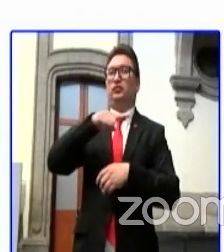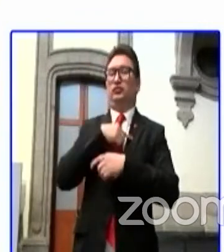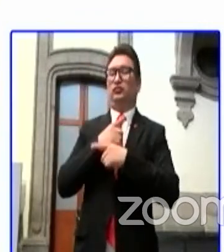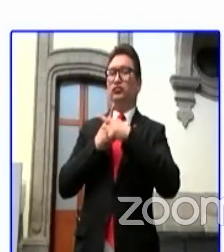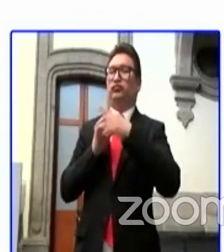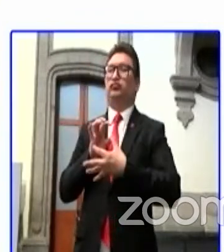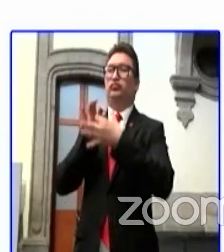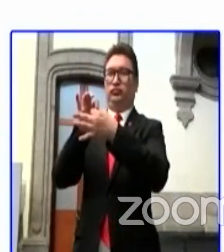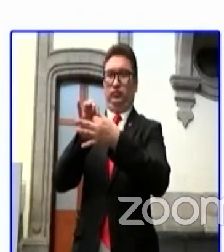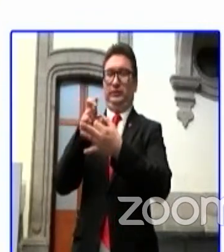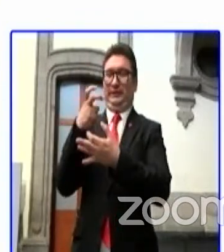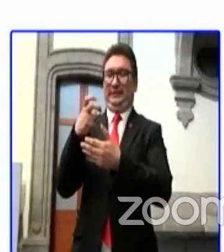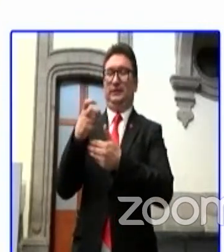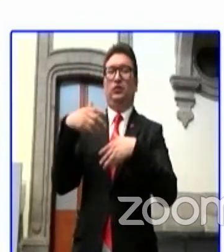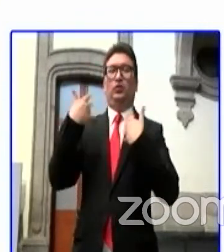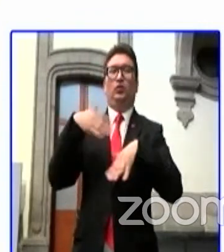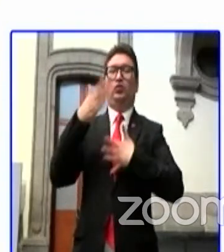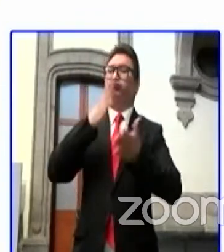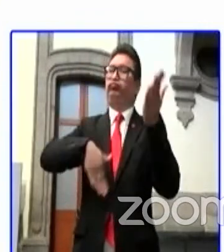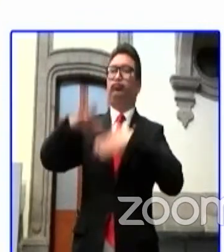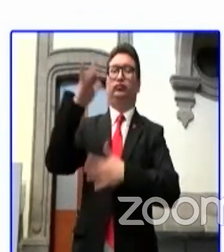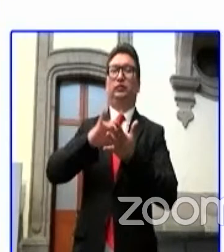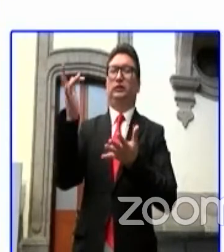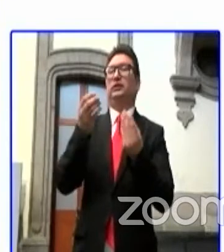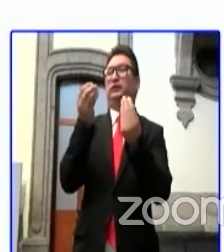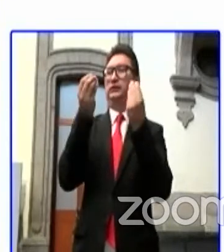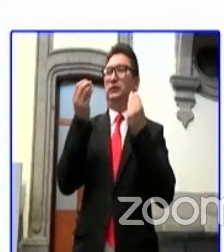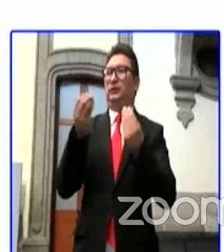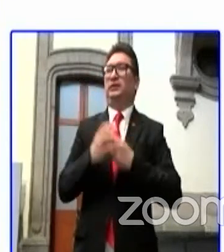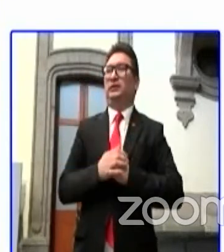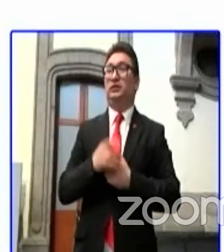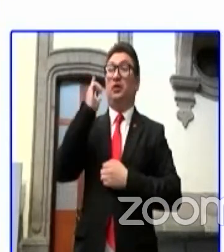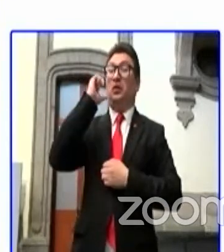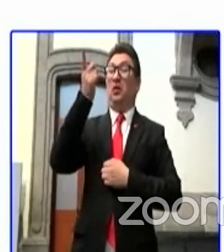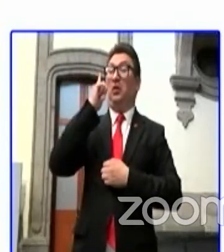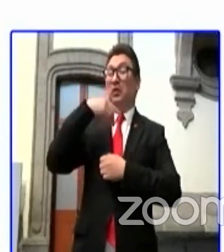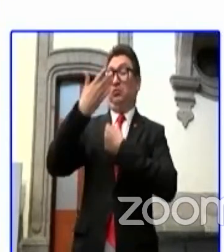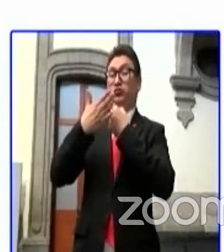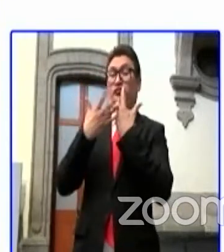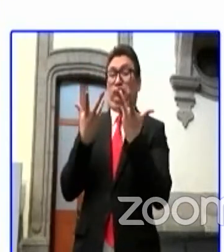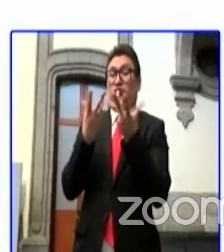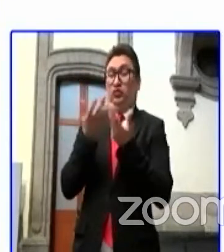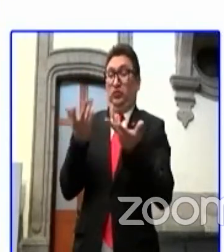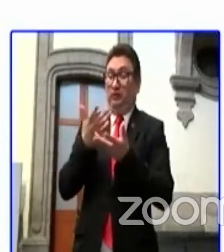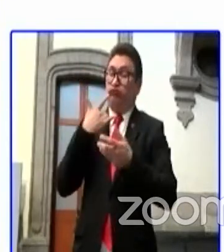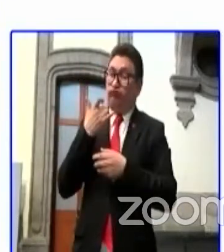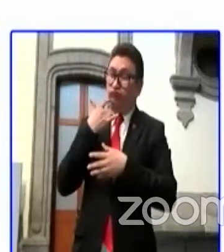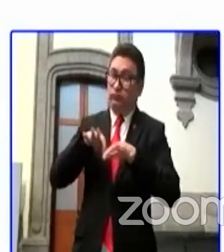logro. Muchísimas gracias y esperamos seguir sumando con ustedes esfuerzos.